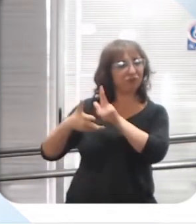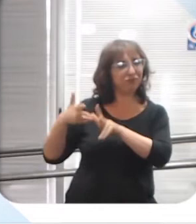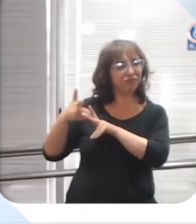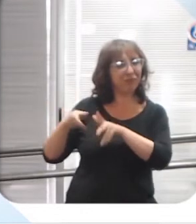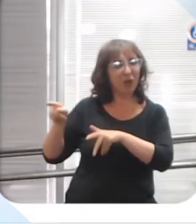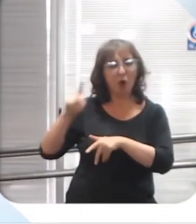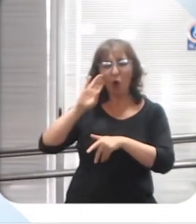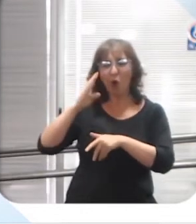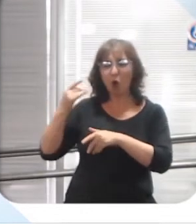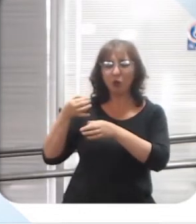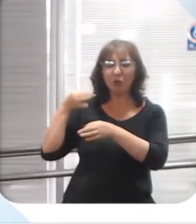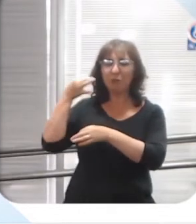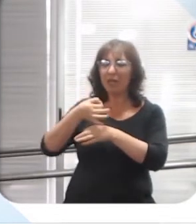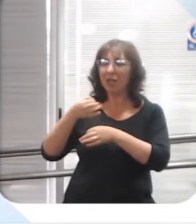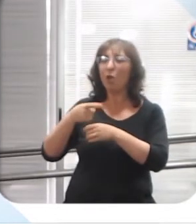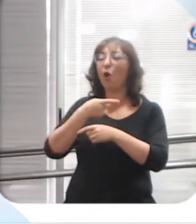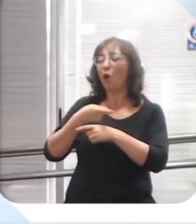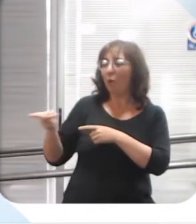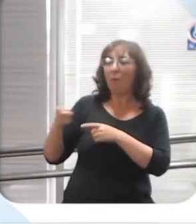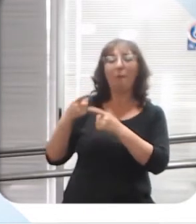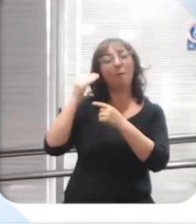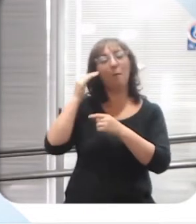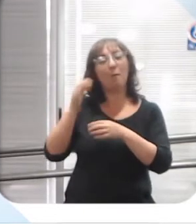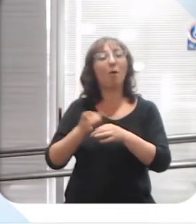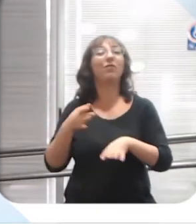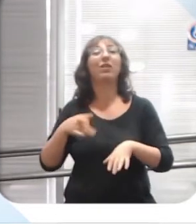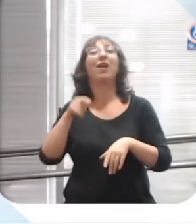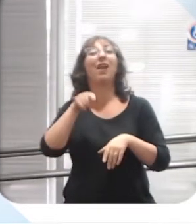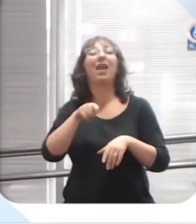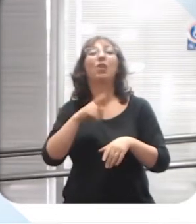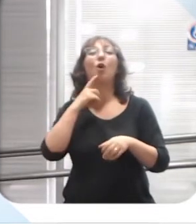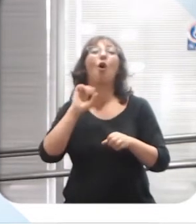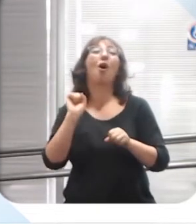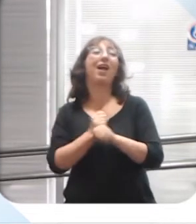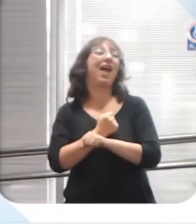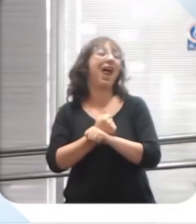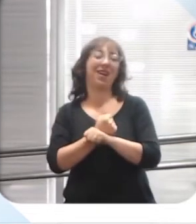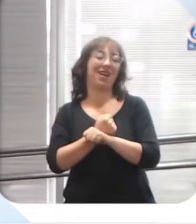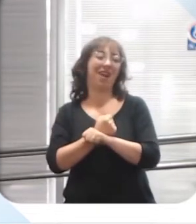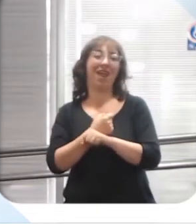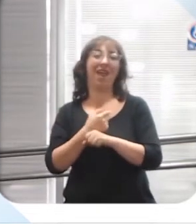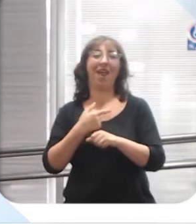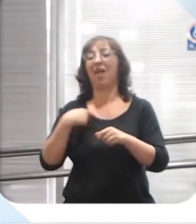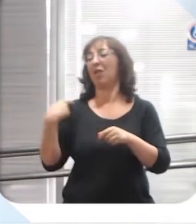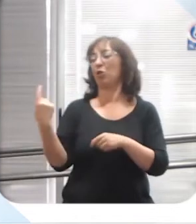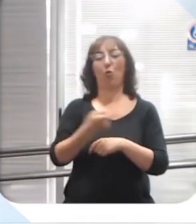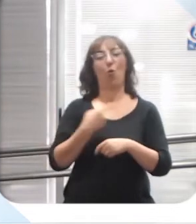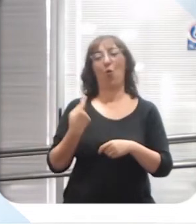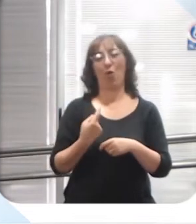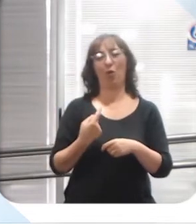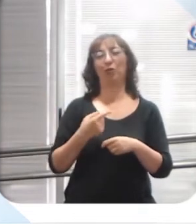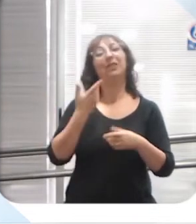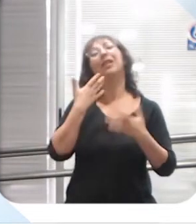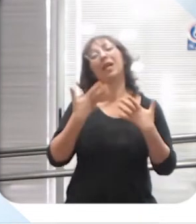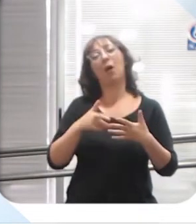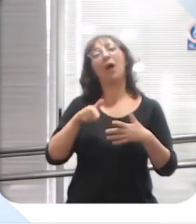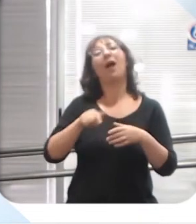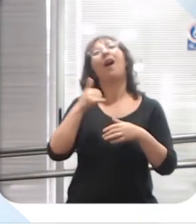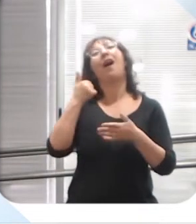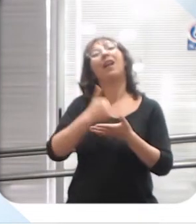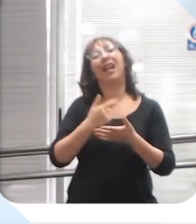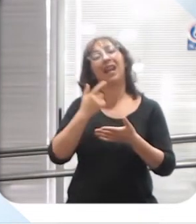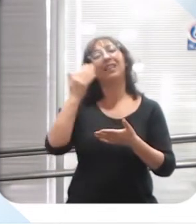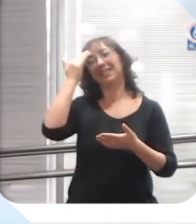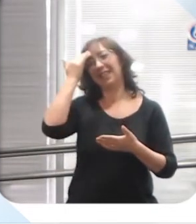los conocimientos de los otros profesionales. Entonces esto es un ganar-ganar y por eso me parece que es importante poder tener esto